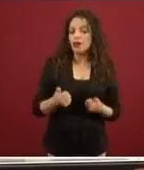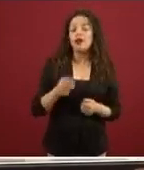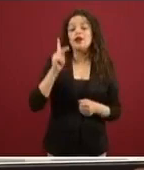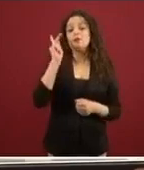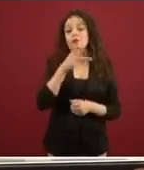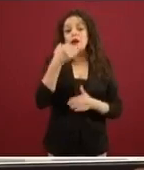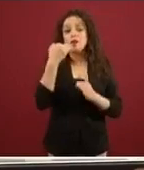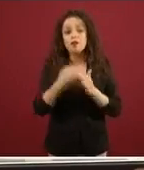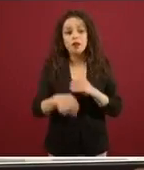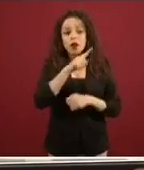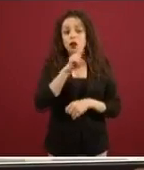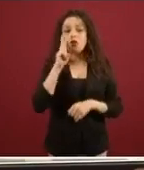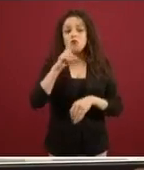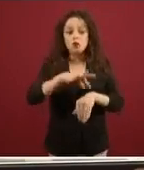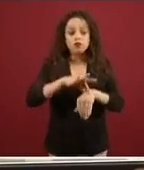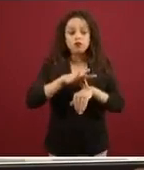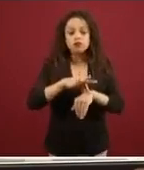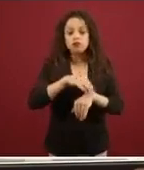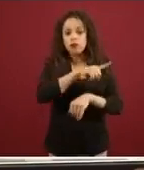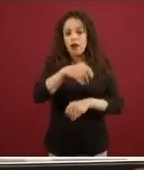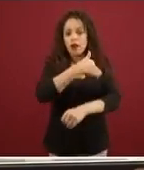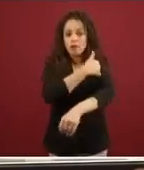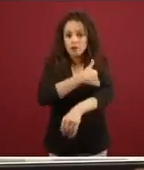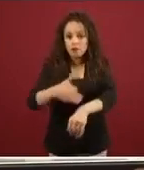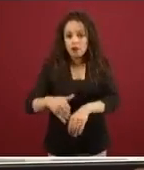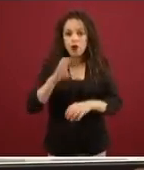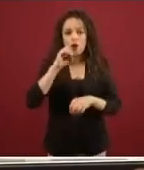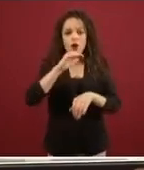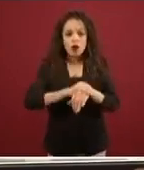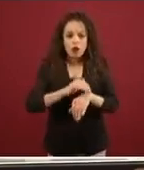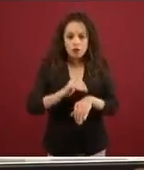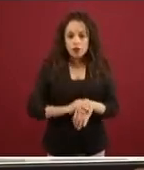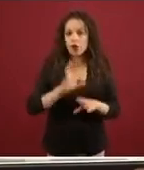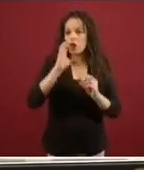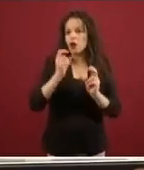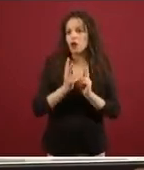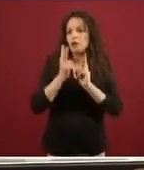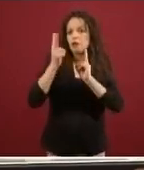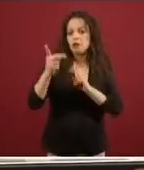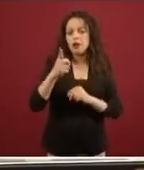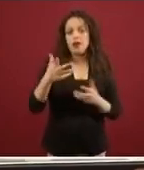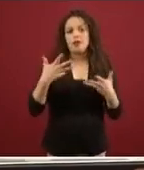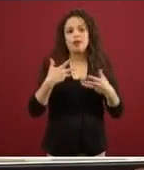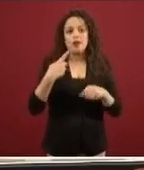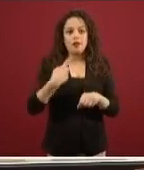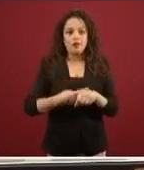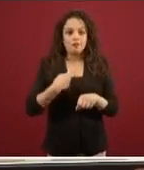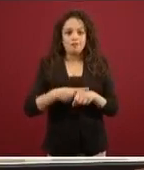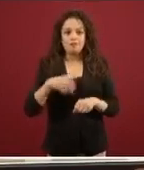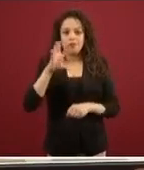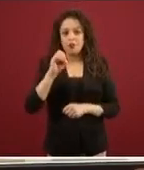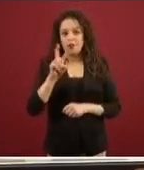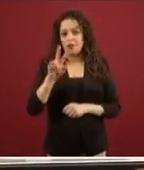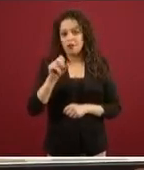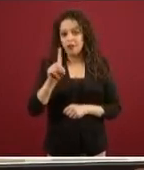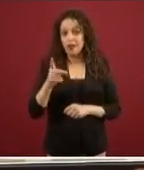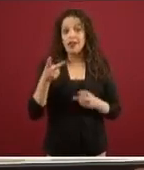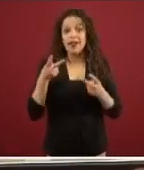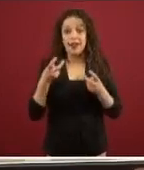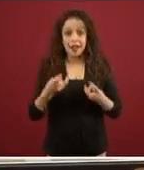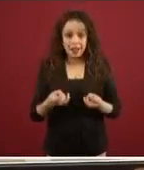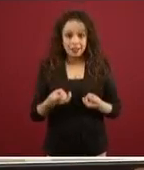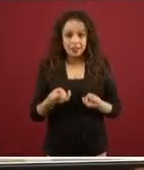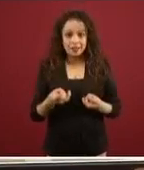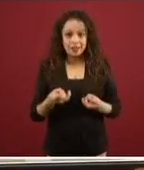familia o en sus amigos o en sus conocidos o sus vecinos que tenga COVID y posiblemente tiene